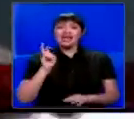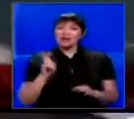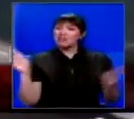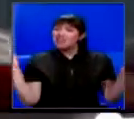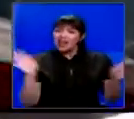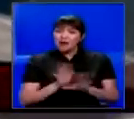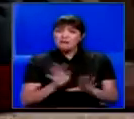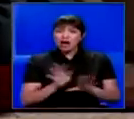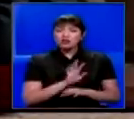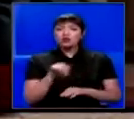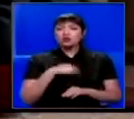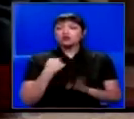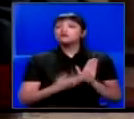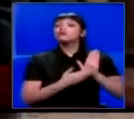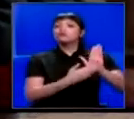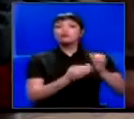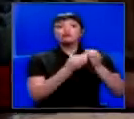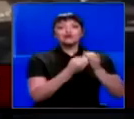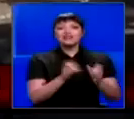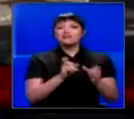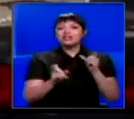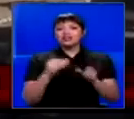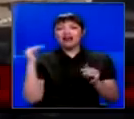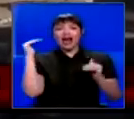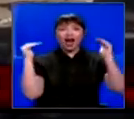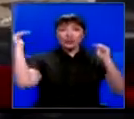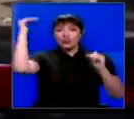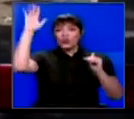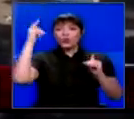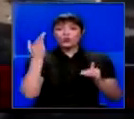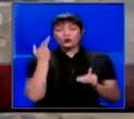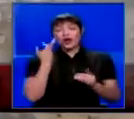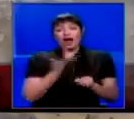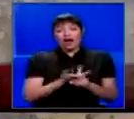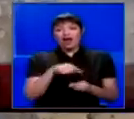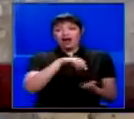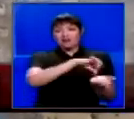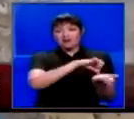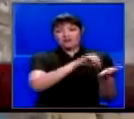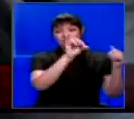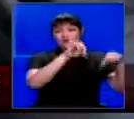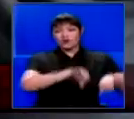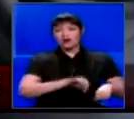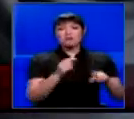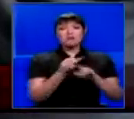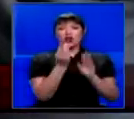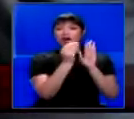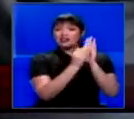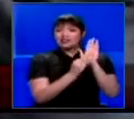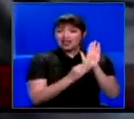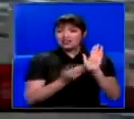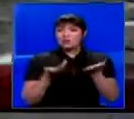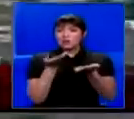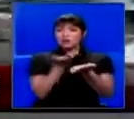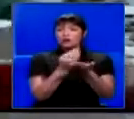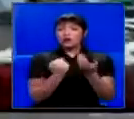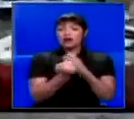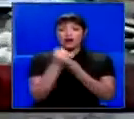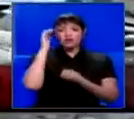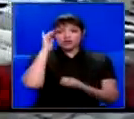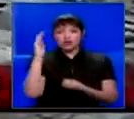revela las condiciones en que muchos adultos mayores se encuentran en el país. Según los primeros antecedentes proporcionados por